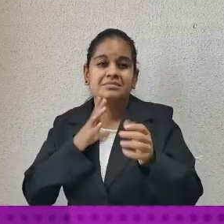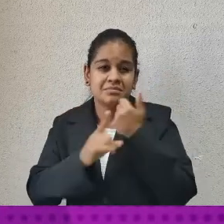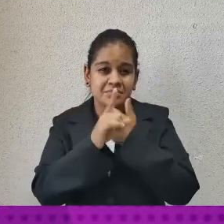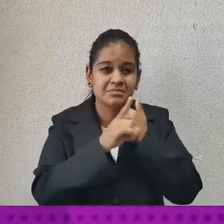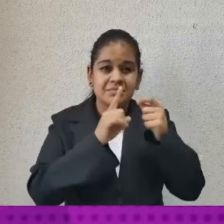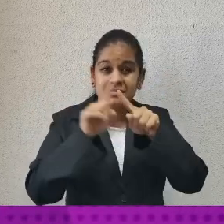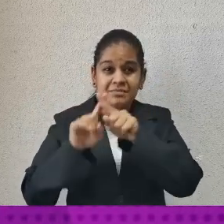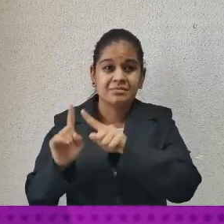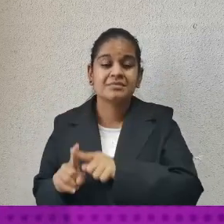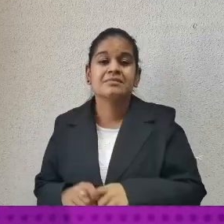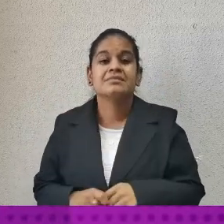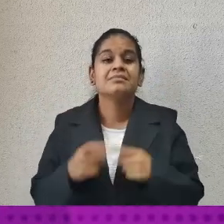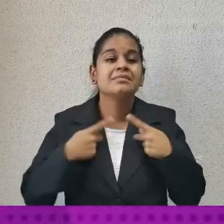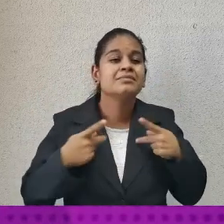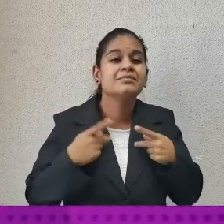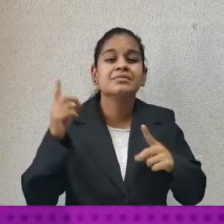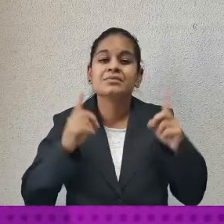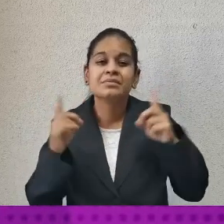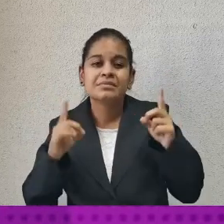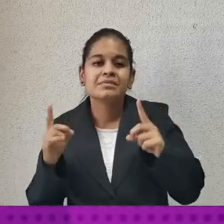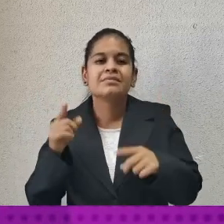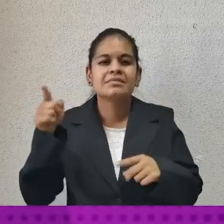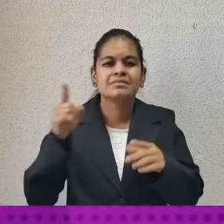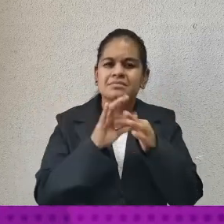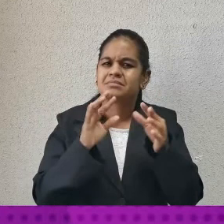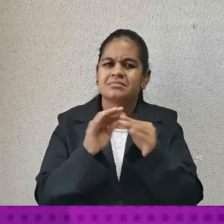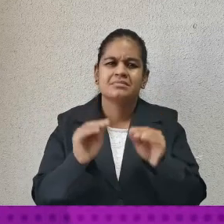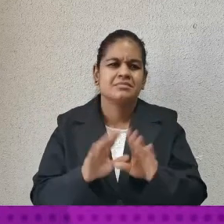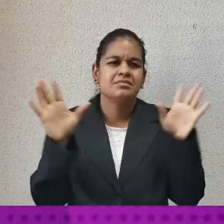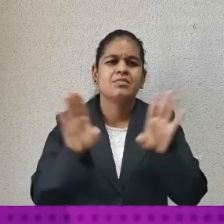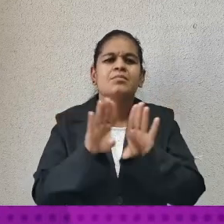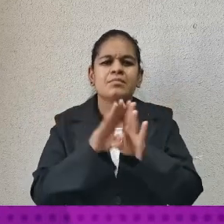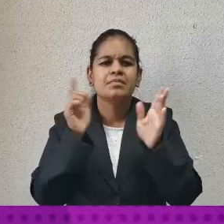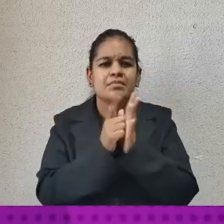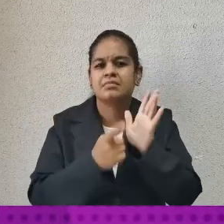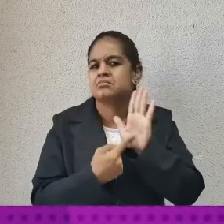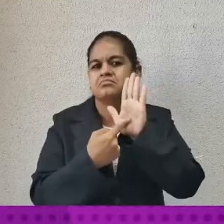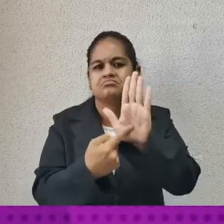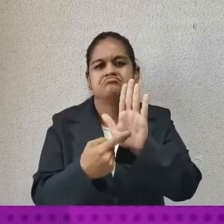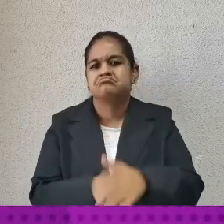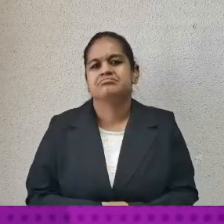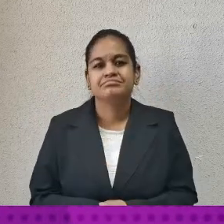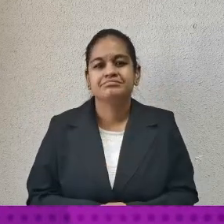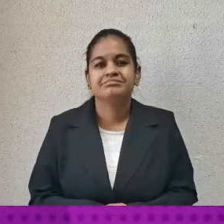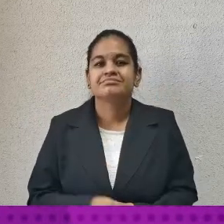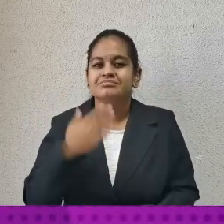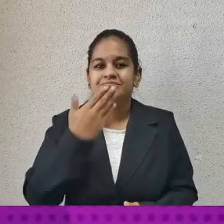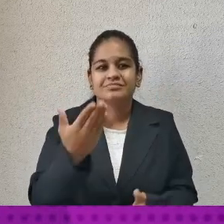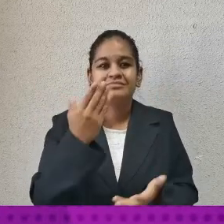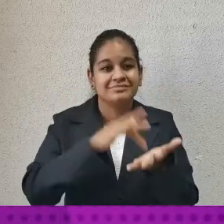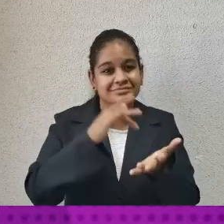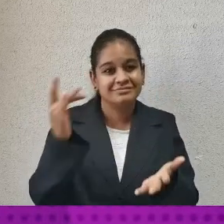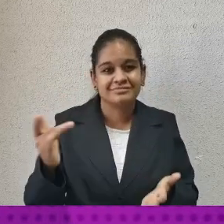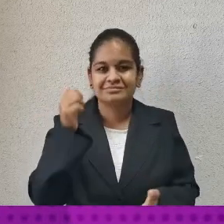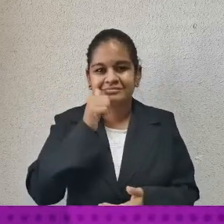los problemas, las situaciones, las controversias que se han presentado. Todo a través del cauce del derecho y la legalidad. Perfecto, consejero, pues